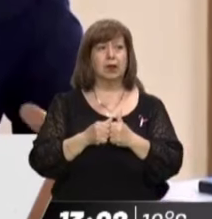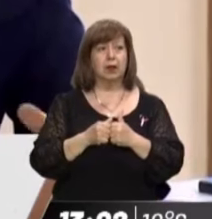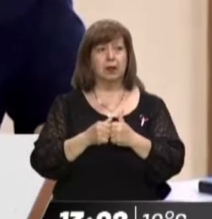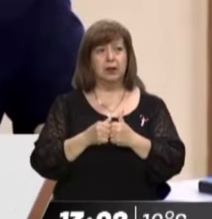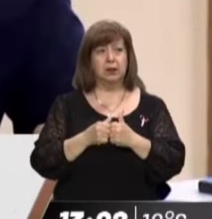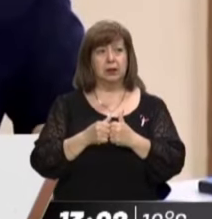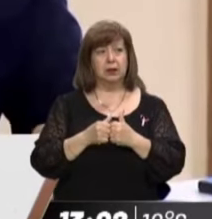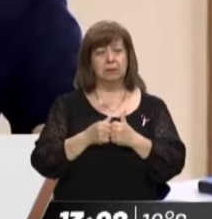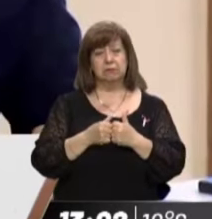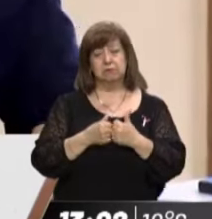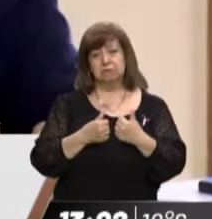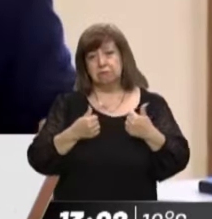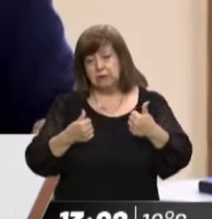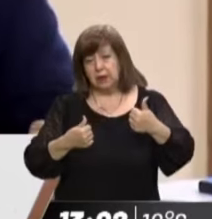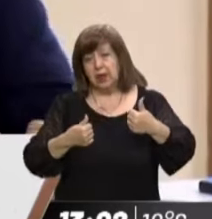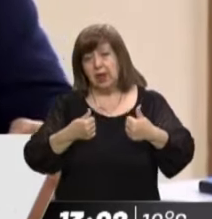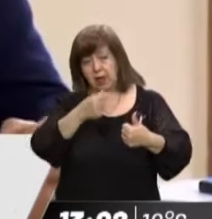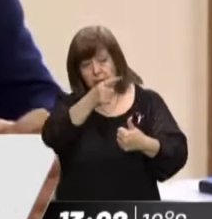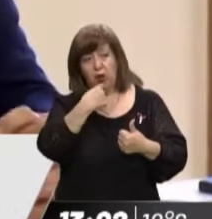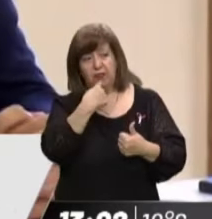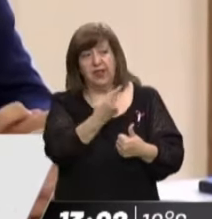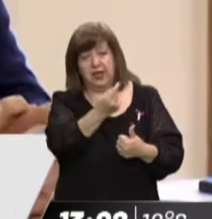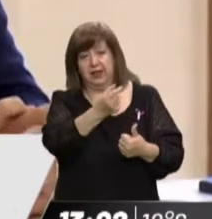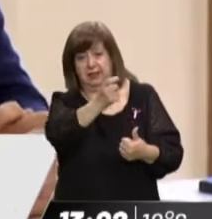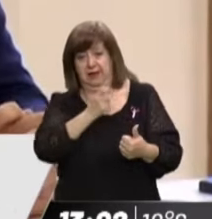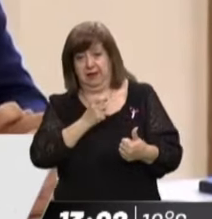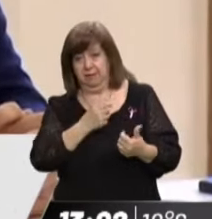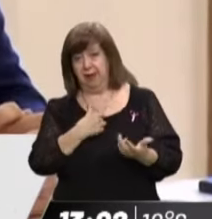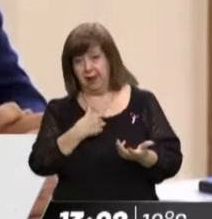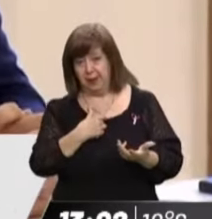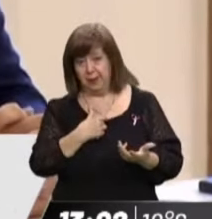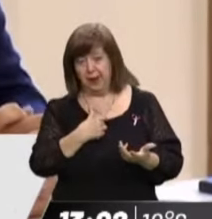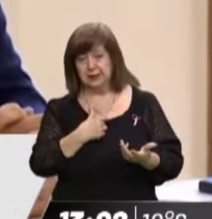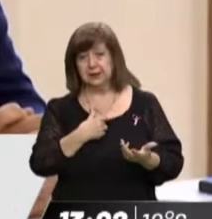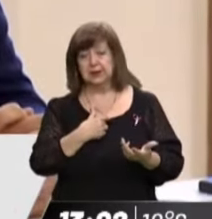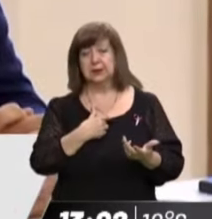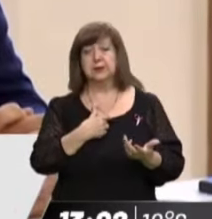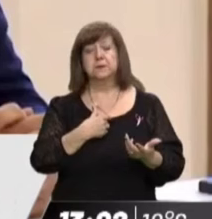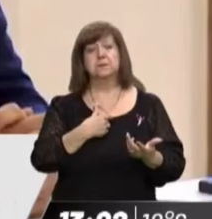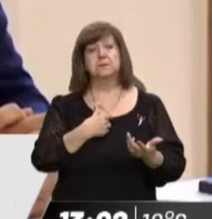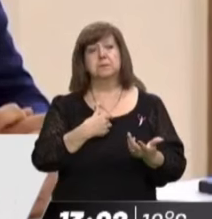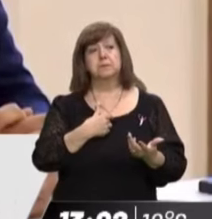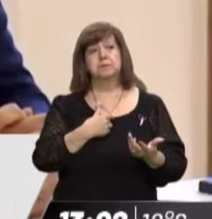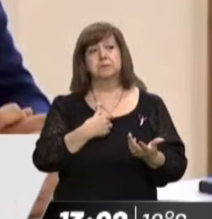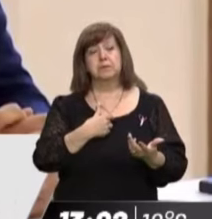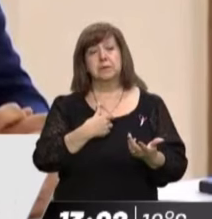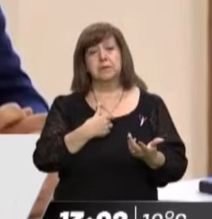estas, digamos, declaraciones, y en un ámbito privado.